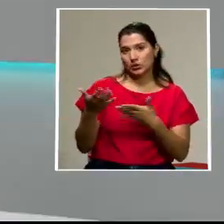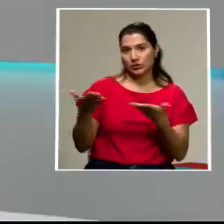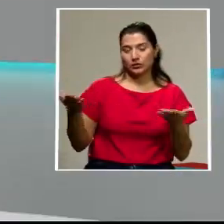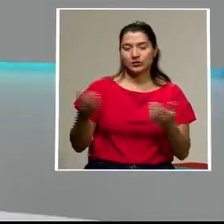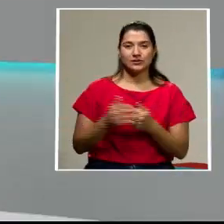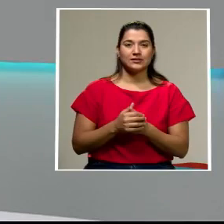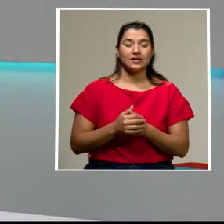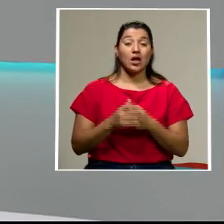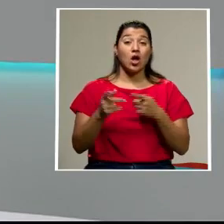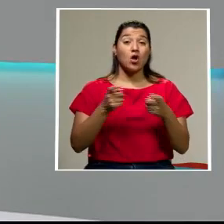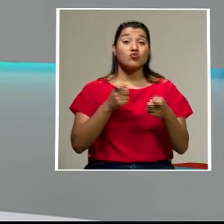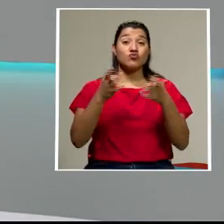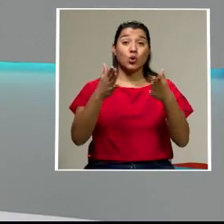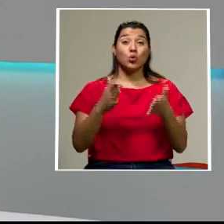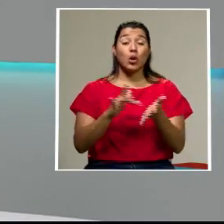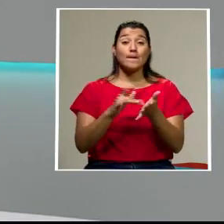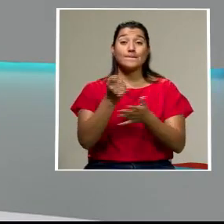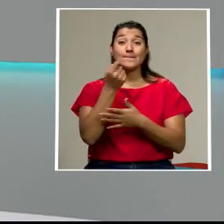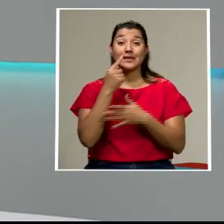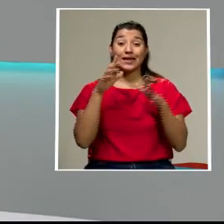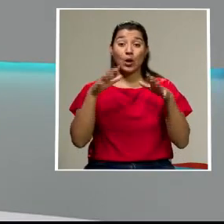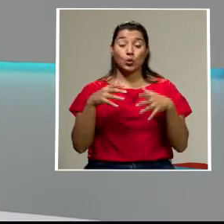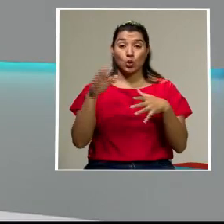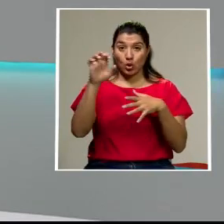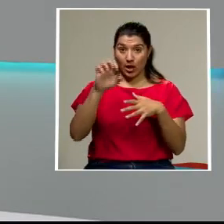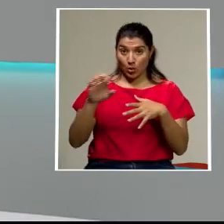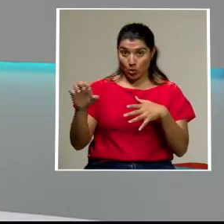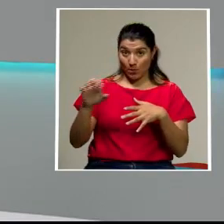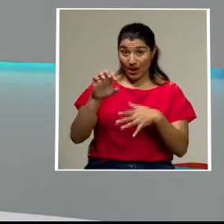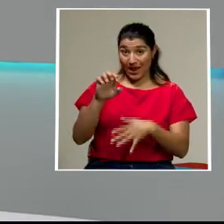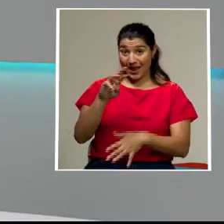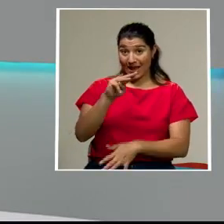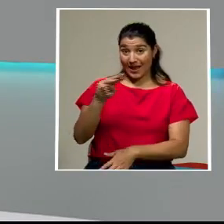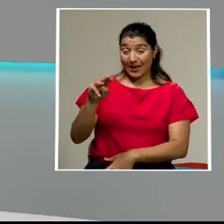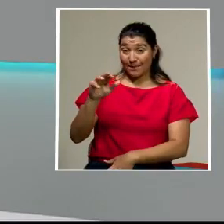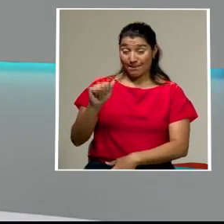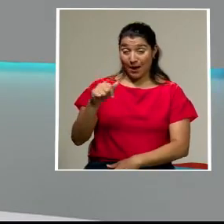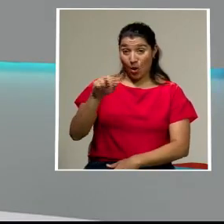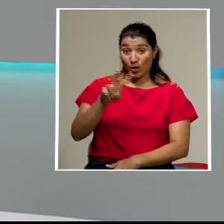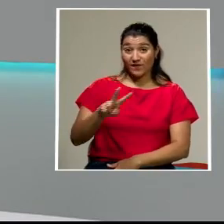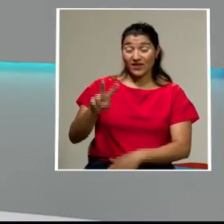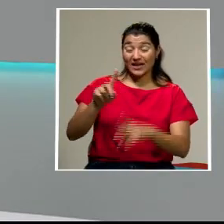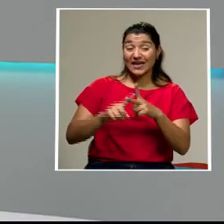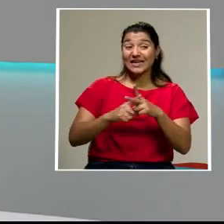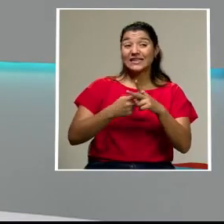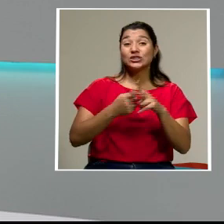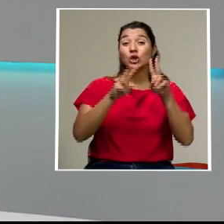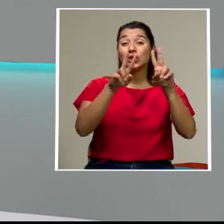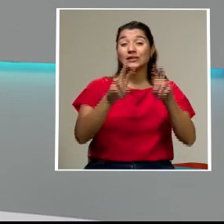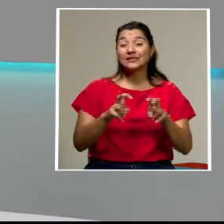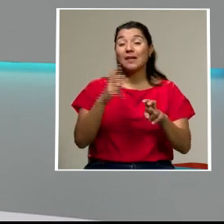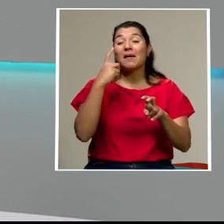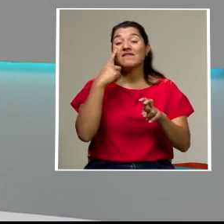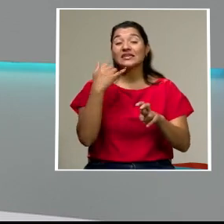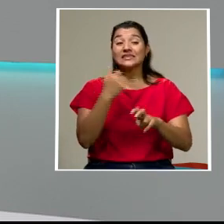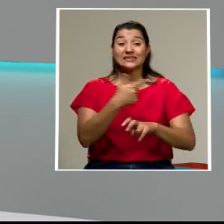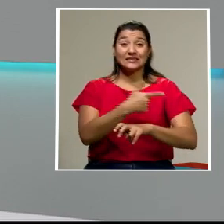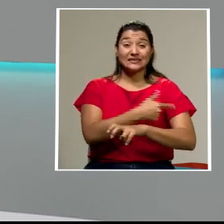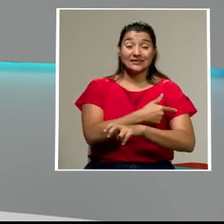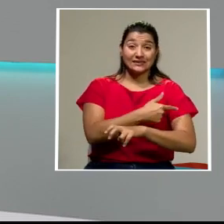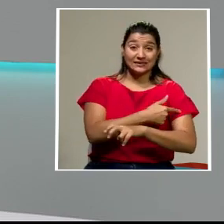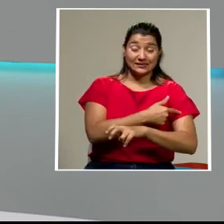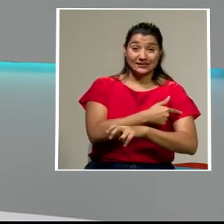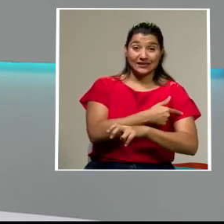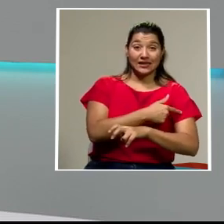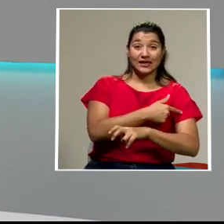El regulador de medicamentos de la Unión Europea dijo que este viernes que inició un examen de posibles vínculos entre la vacuna contra el coronavirus